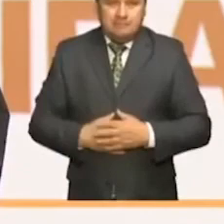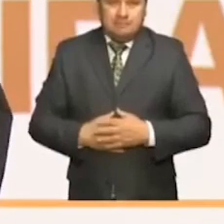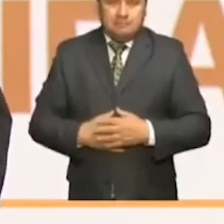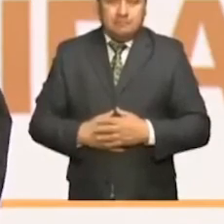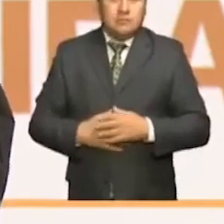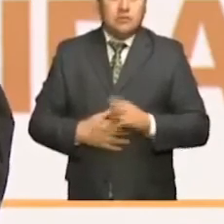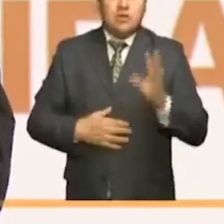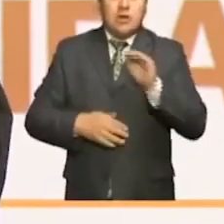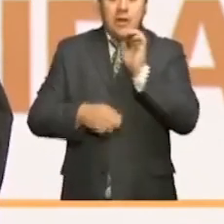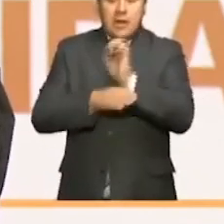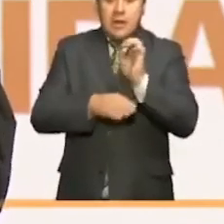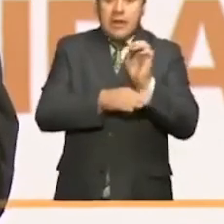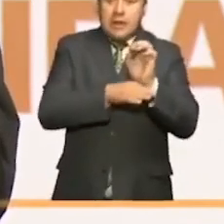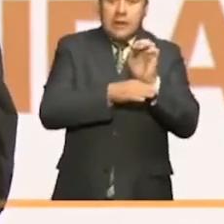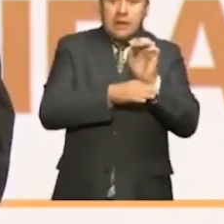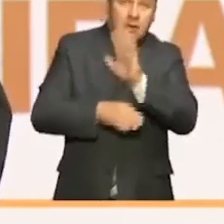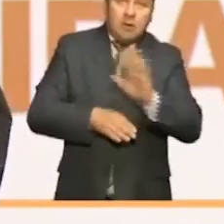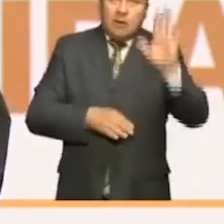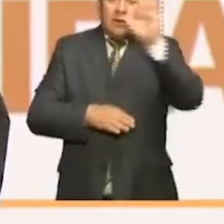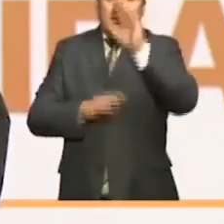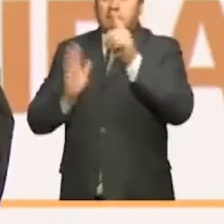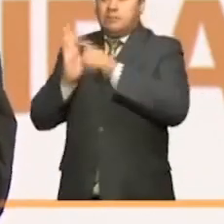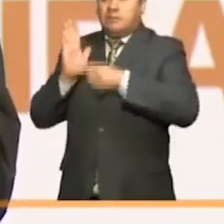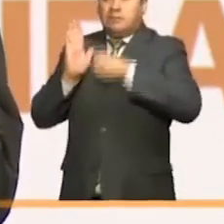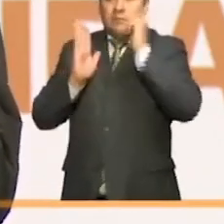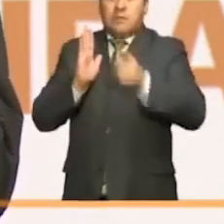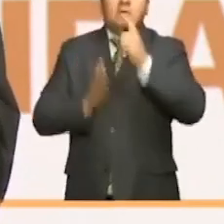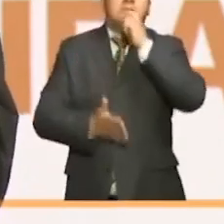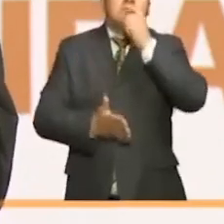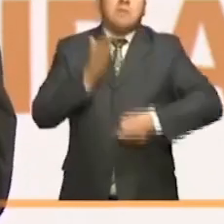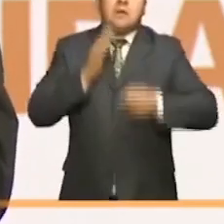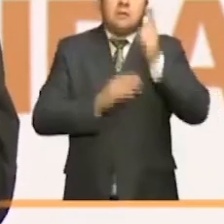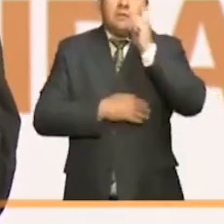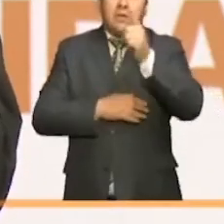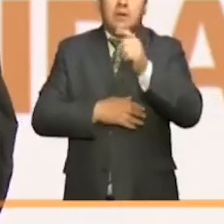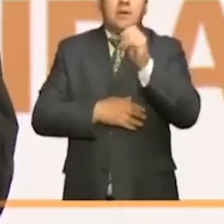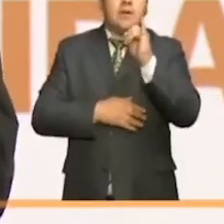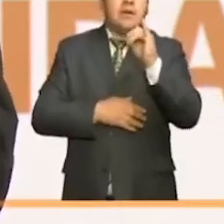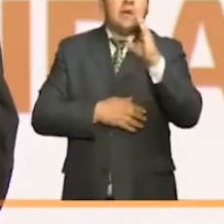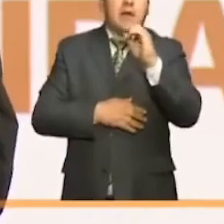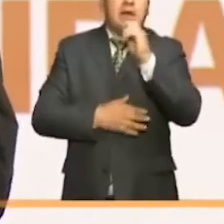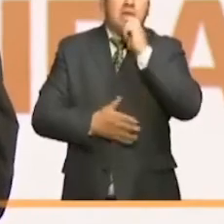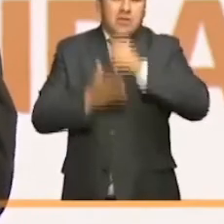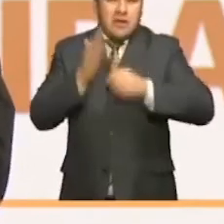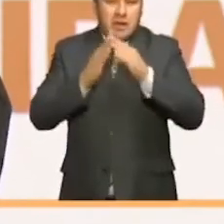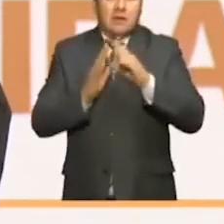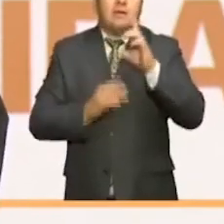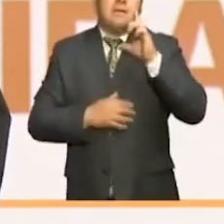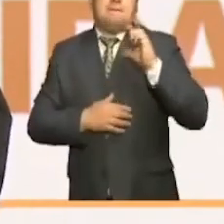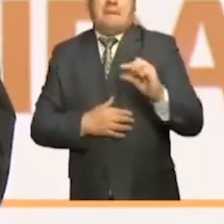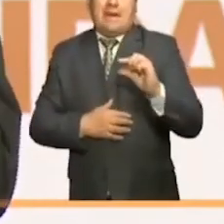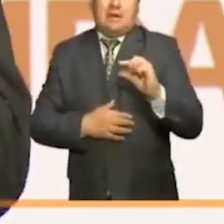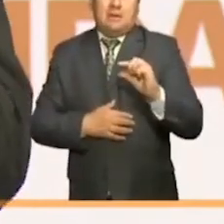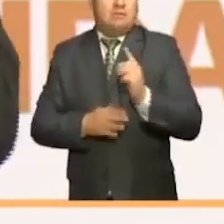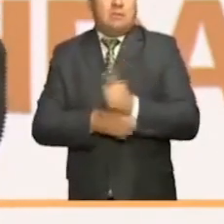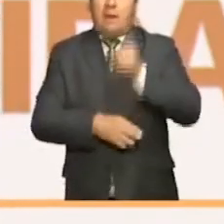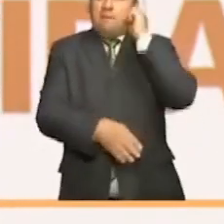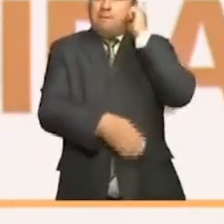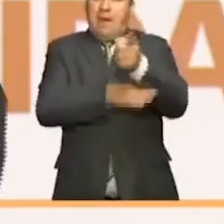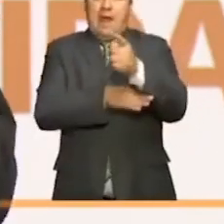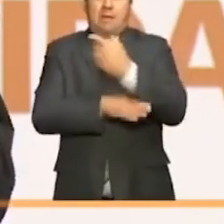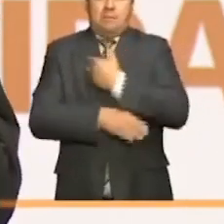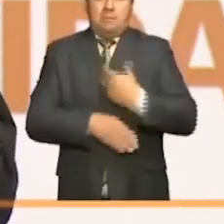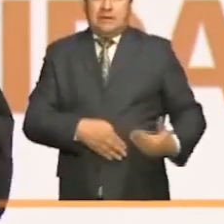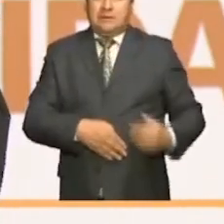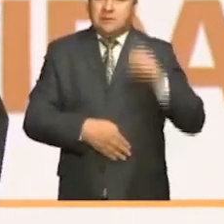todas las entidades territoriales de la facultad de disminuir impuestos como indica o el predial en sus regiones para que ellos también den un mensaje